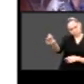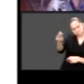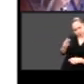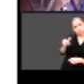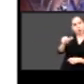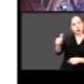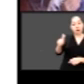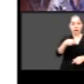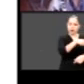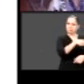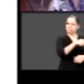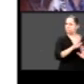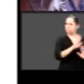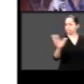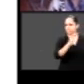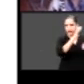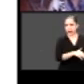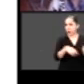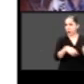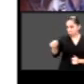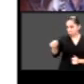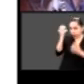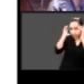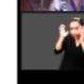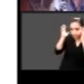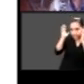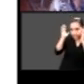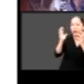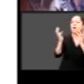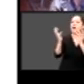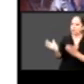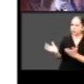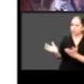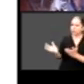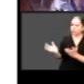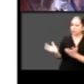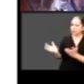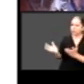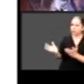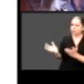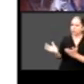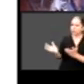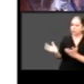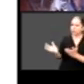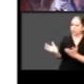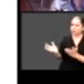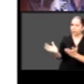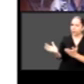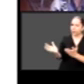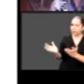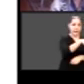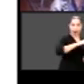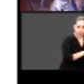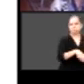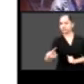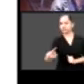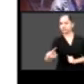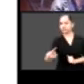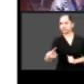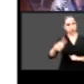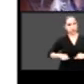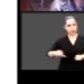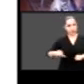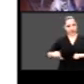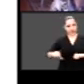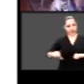y se establece muy claramente el principio y el final y los niños así van aprendiendo